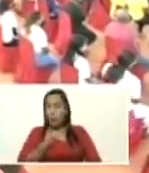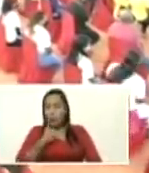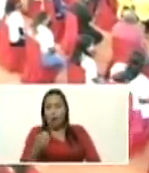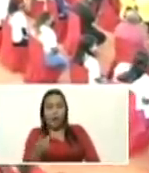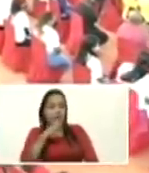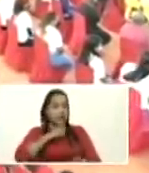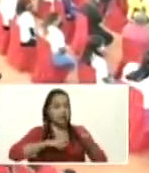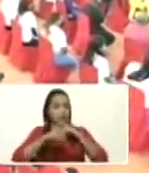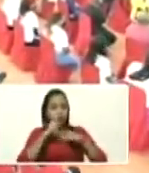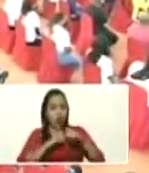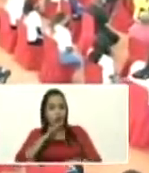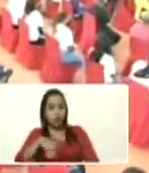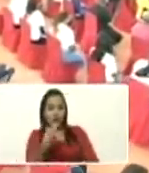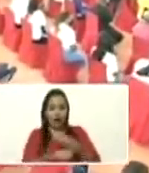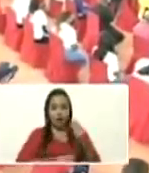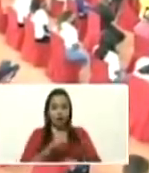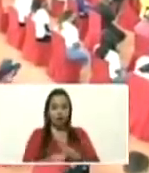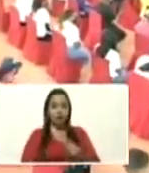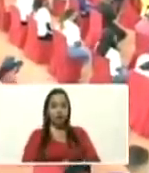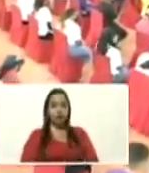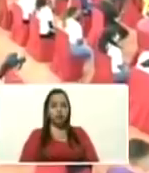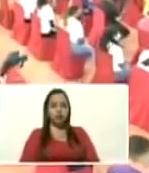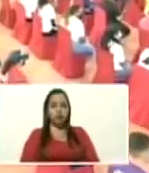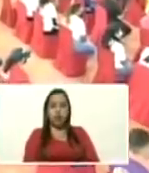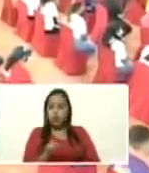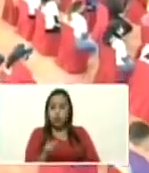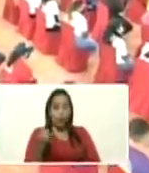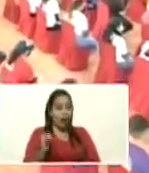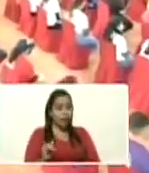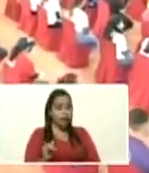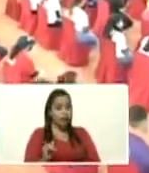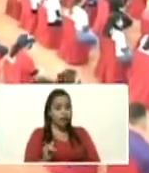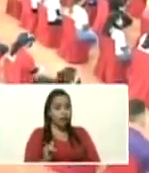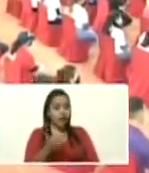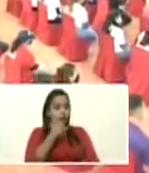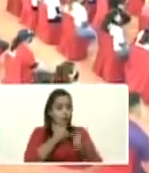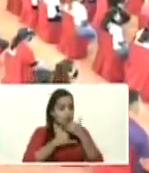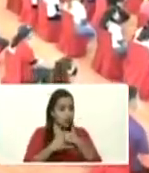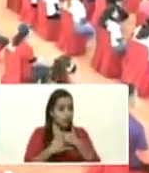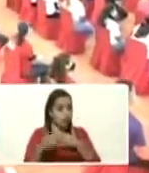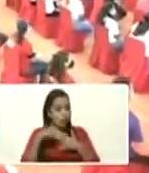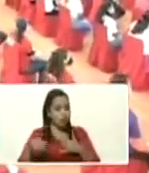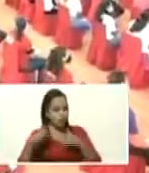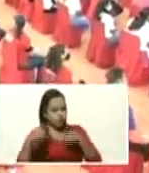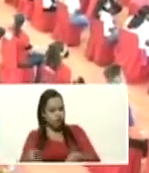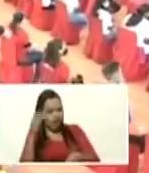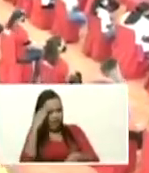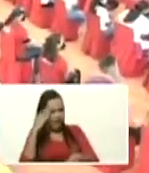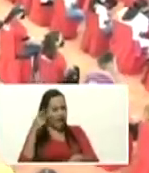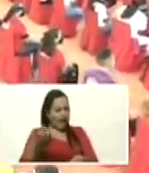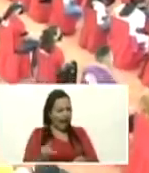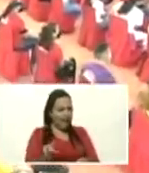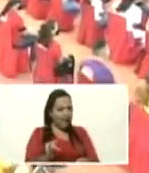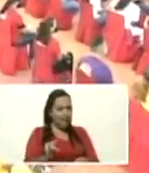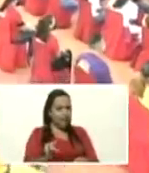dificultad que pudiese ocurrir, no tuviésemos la menor duda, porque él tenía la convicción plena, como la luna llena,